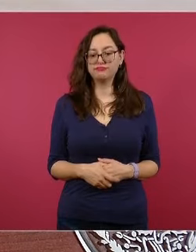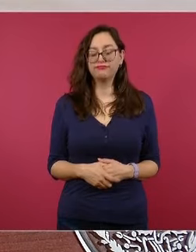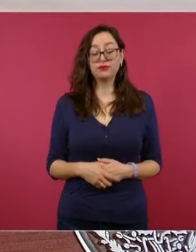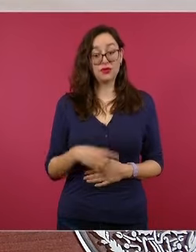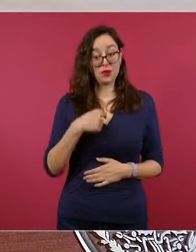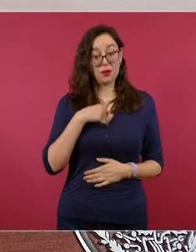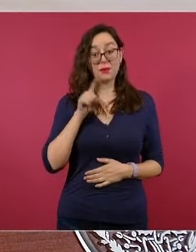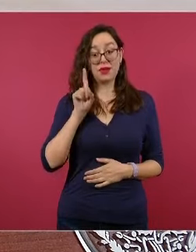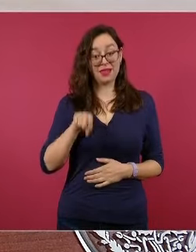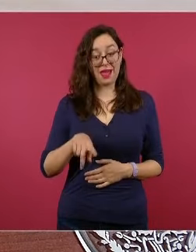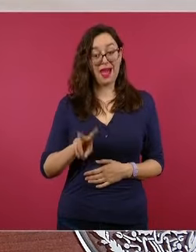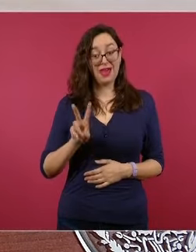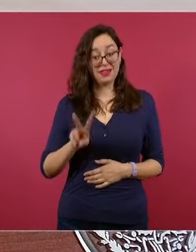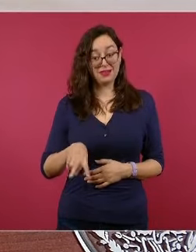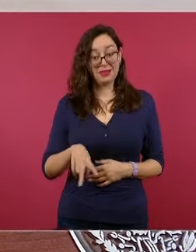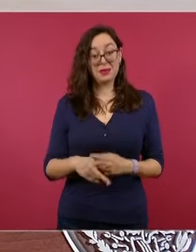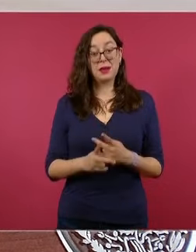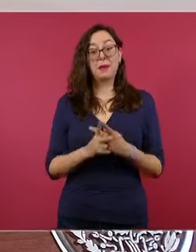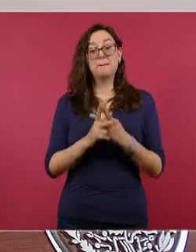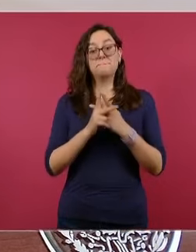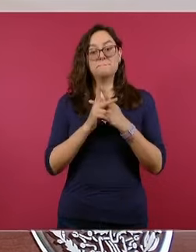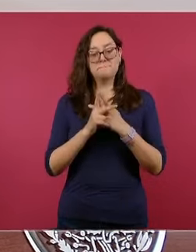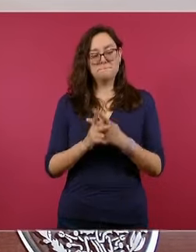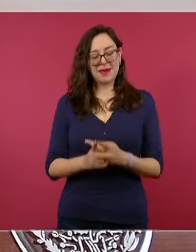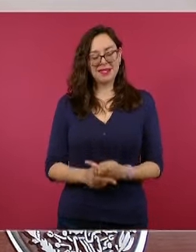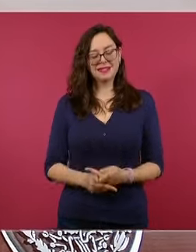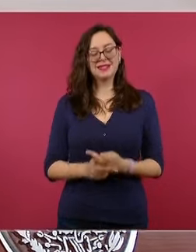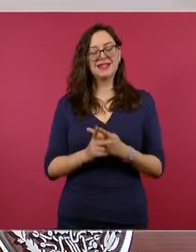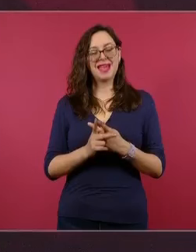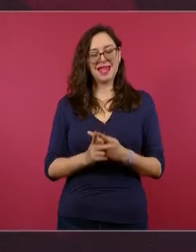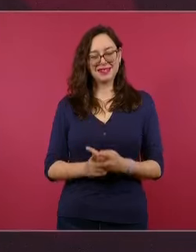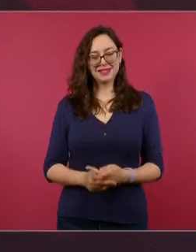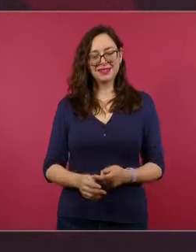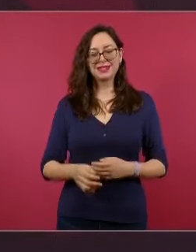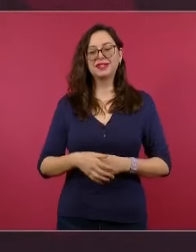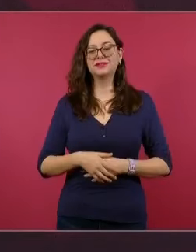re Mira soy tan tolerante